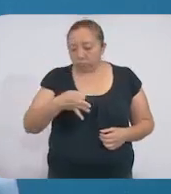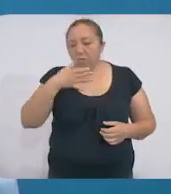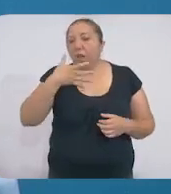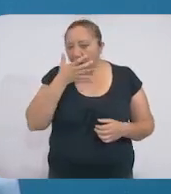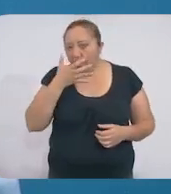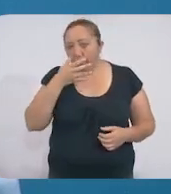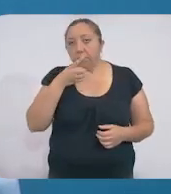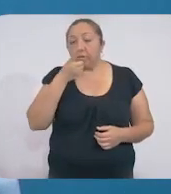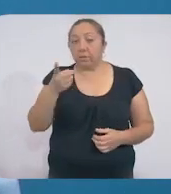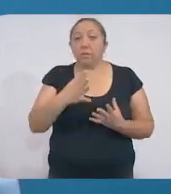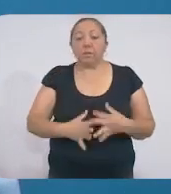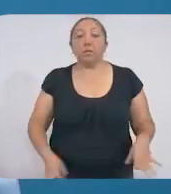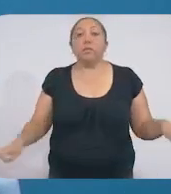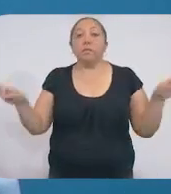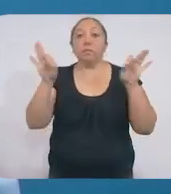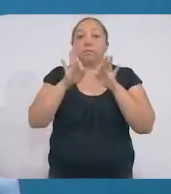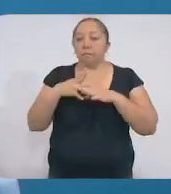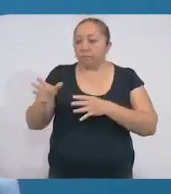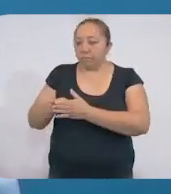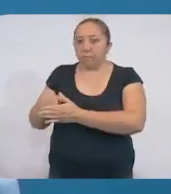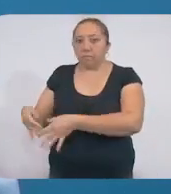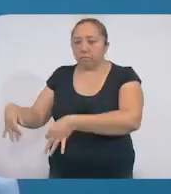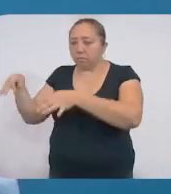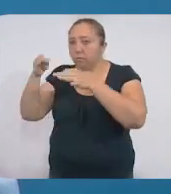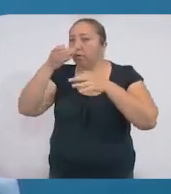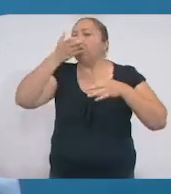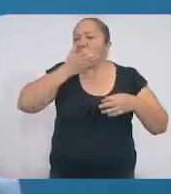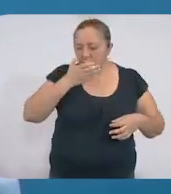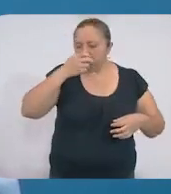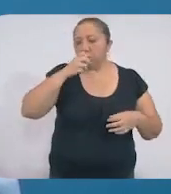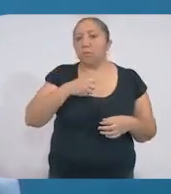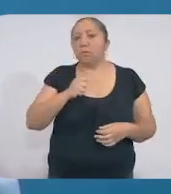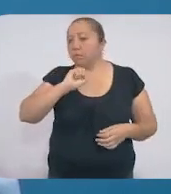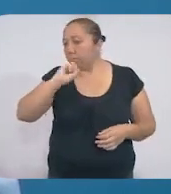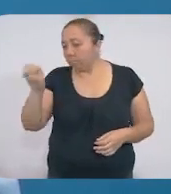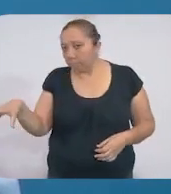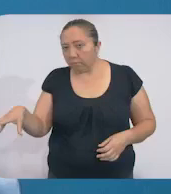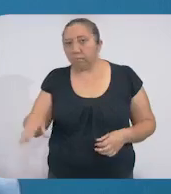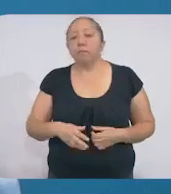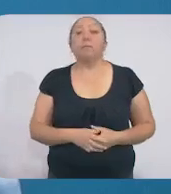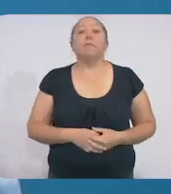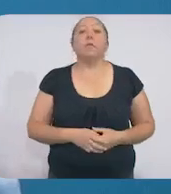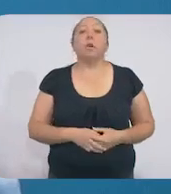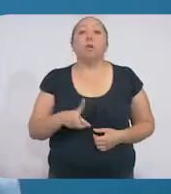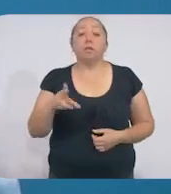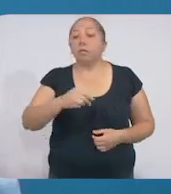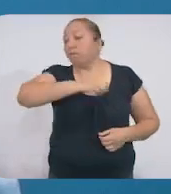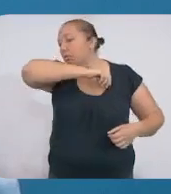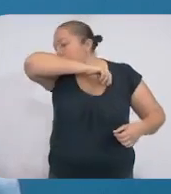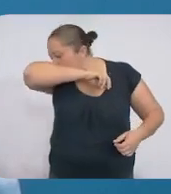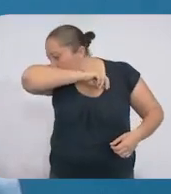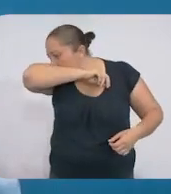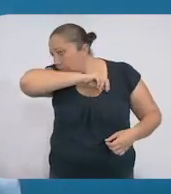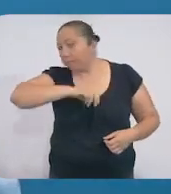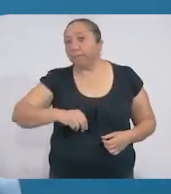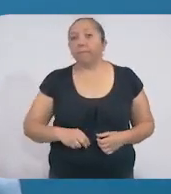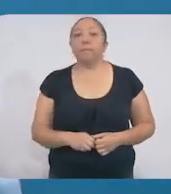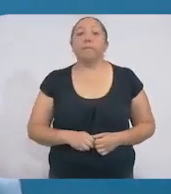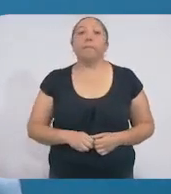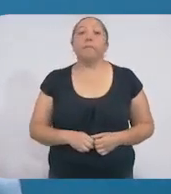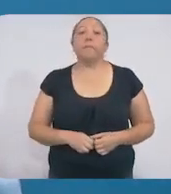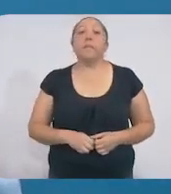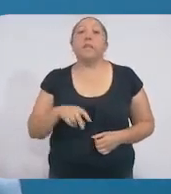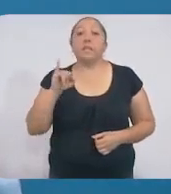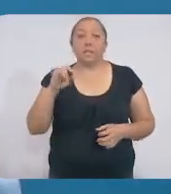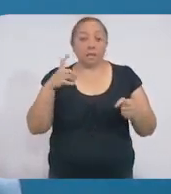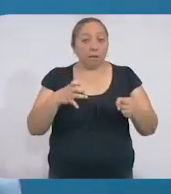o toser, es importante cubrirse la nariz o la boca con un pañuelo desechable o con el ángulo interno del brazo.